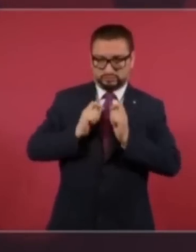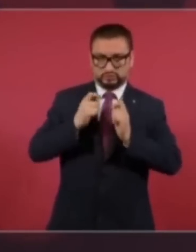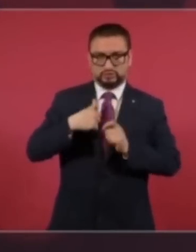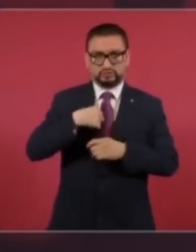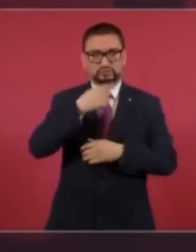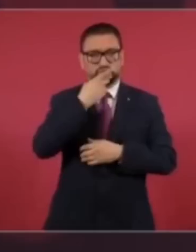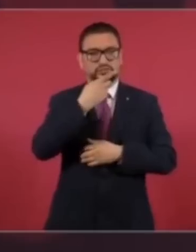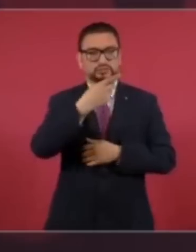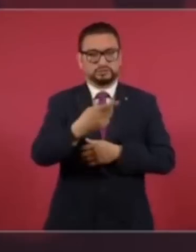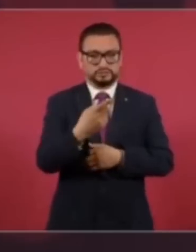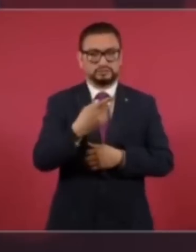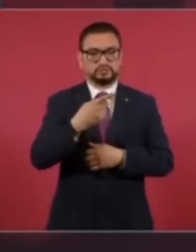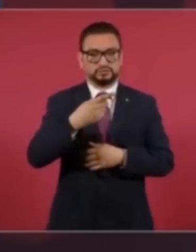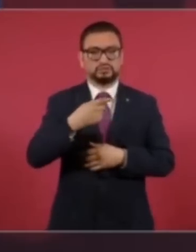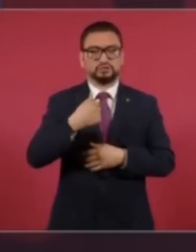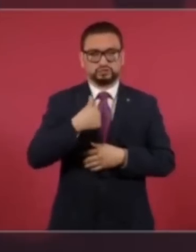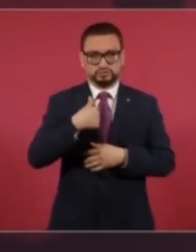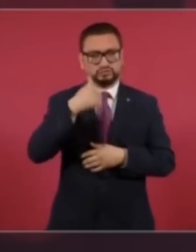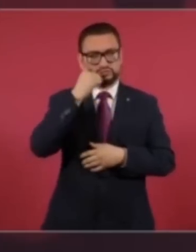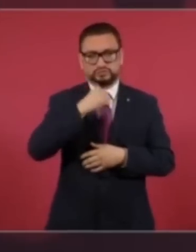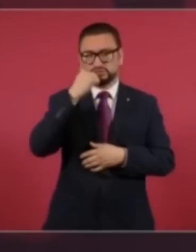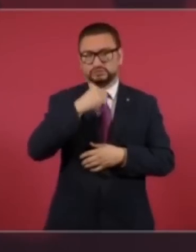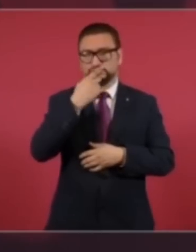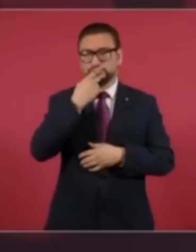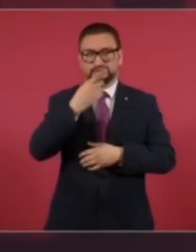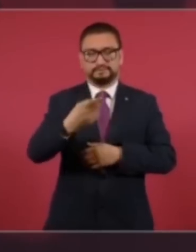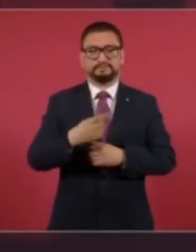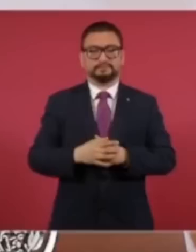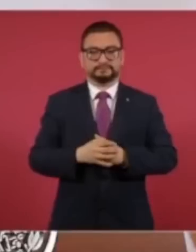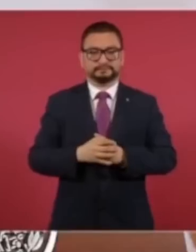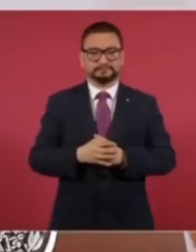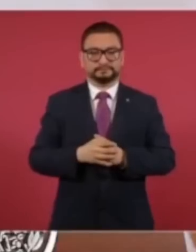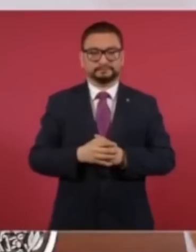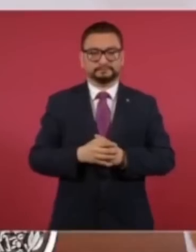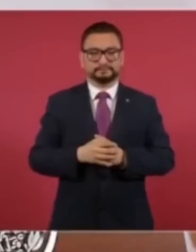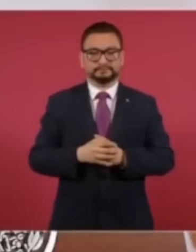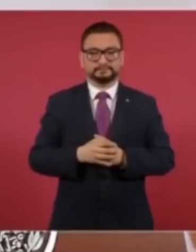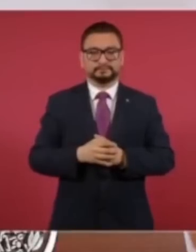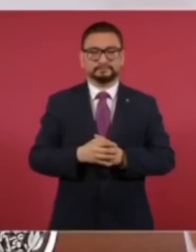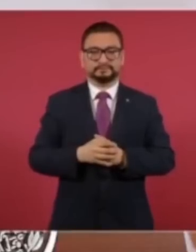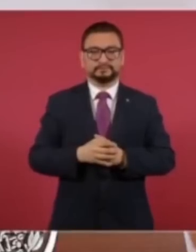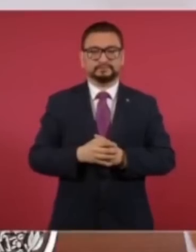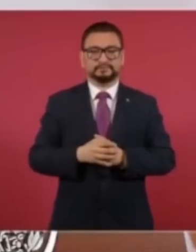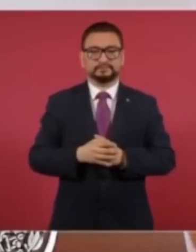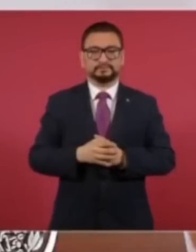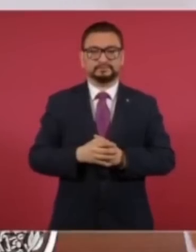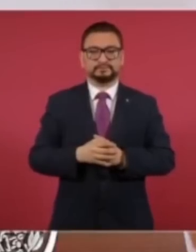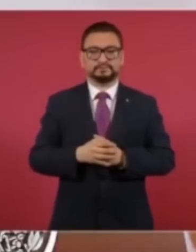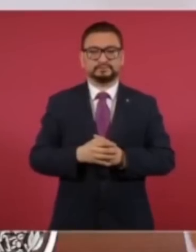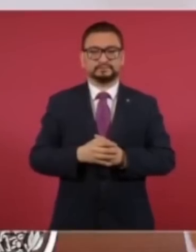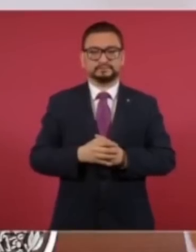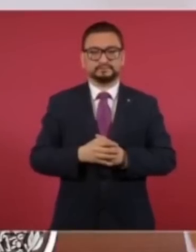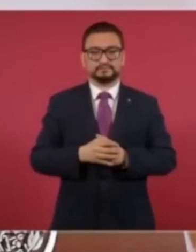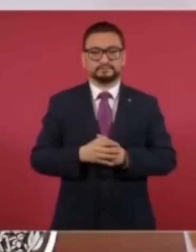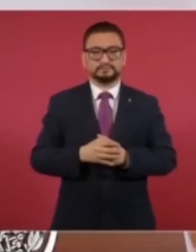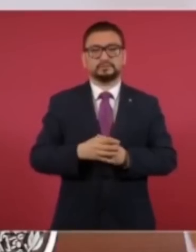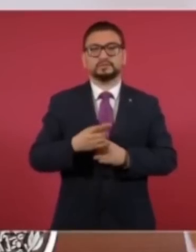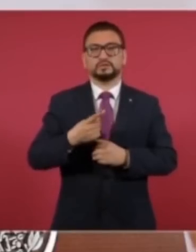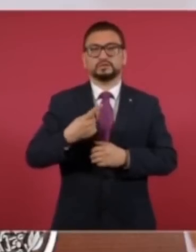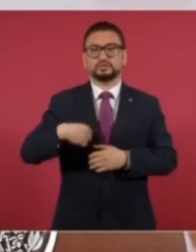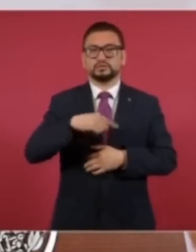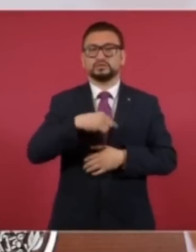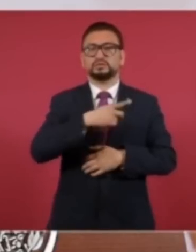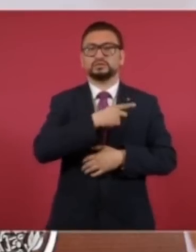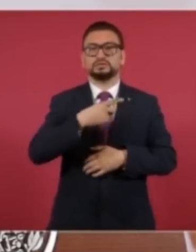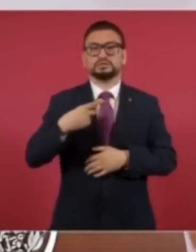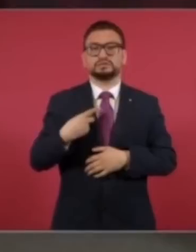discurso de toma de posición hablé de que teníamos que optar